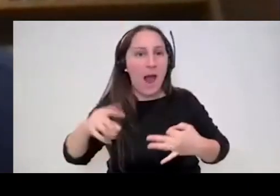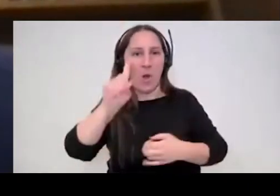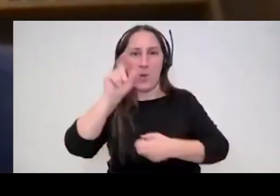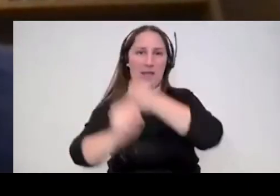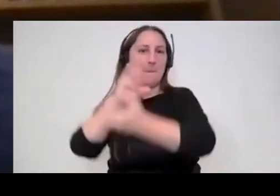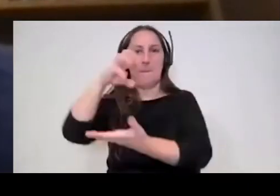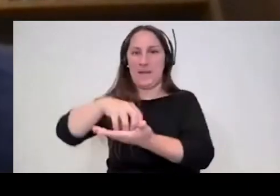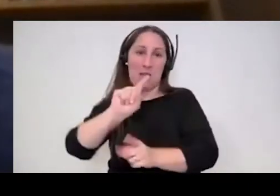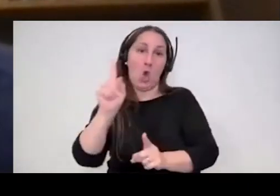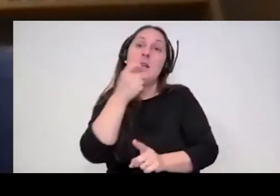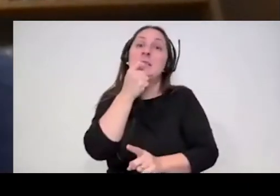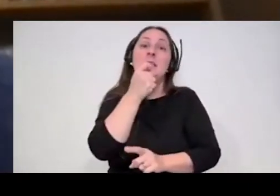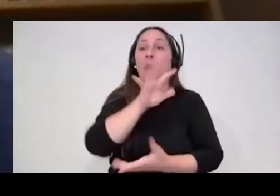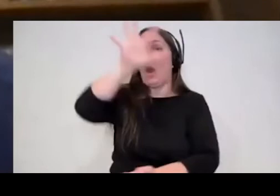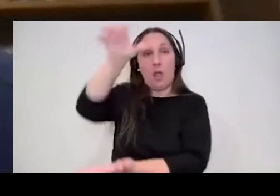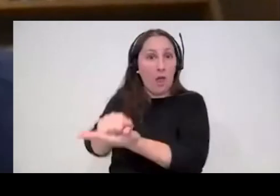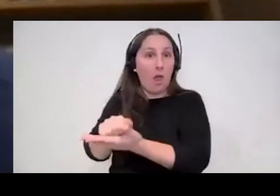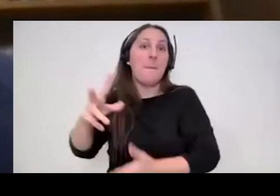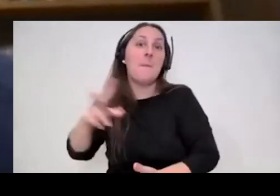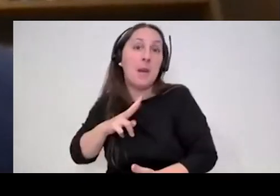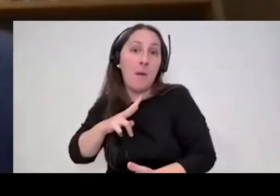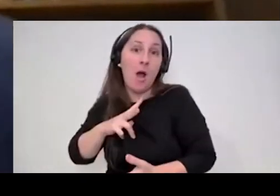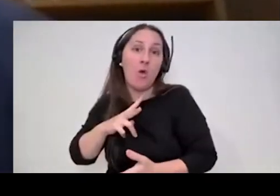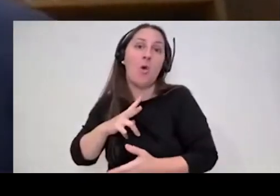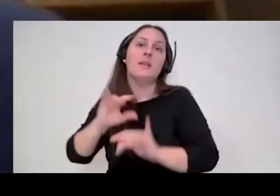que la privaticen y espero que no, por el bien de ustedes.